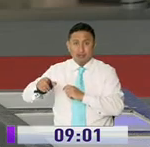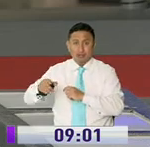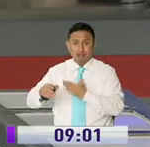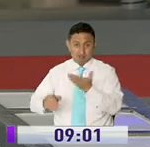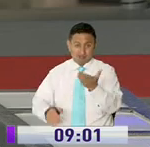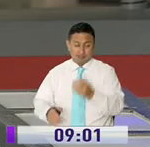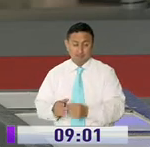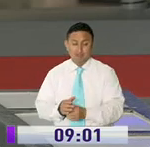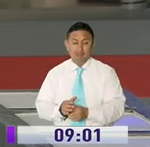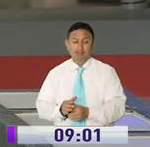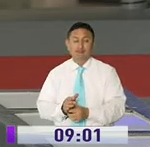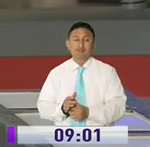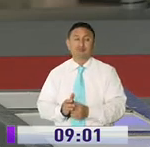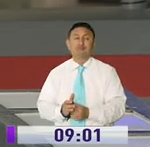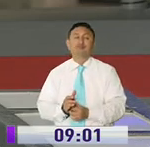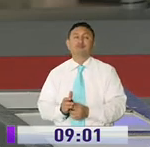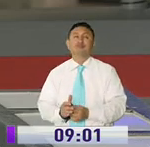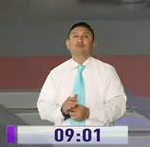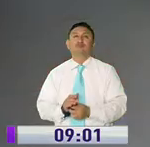ciudadano. Veamos lo que dijo.